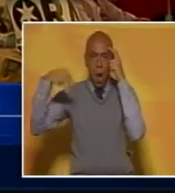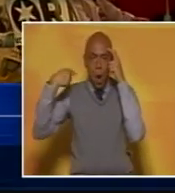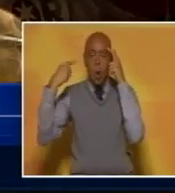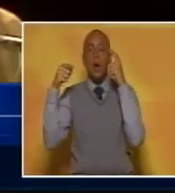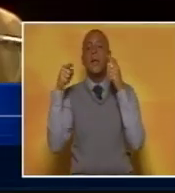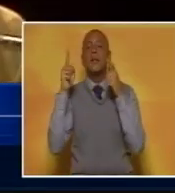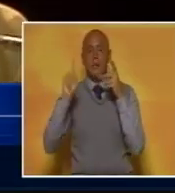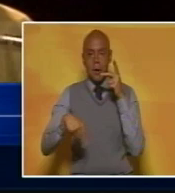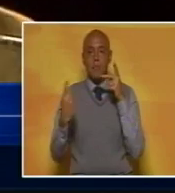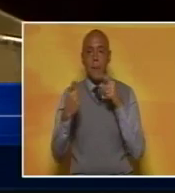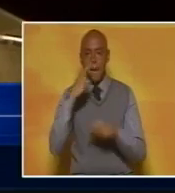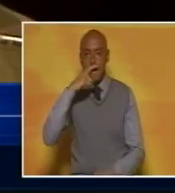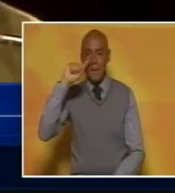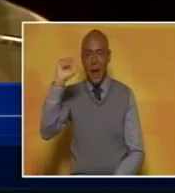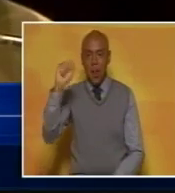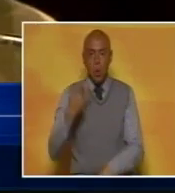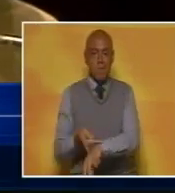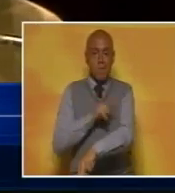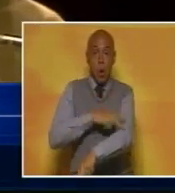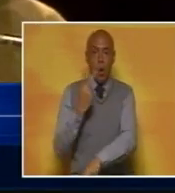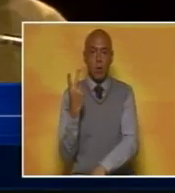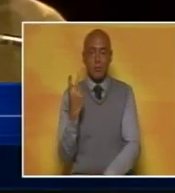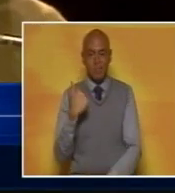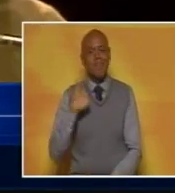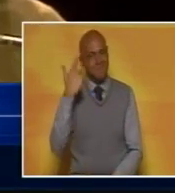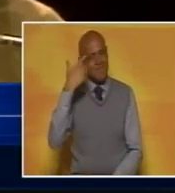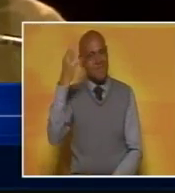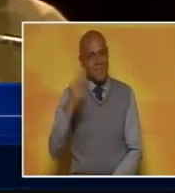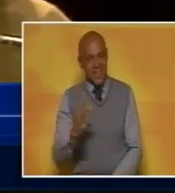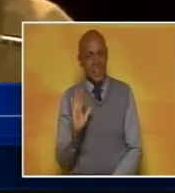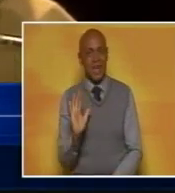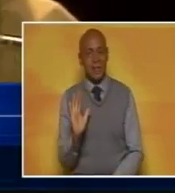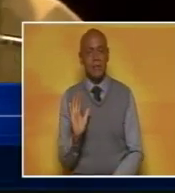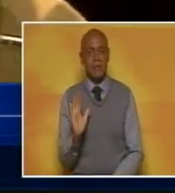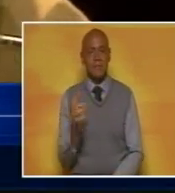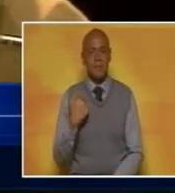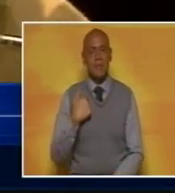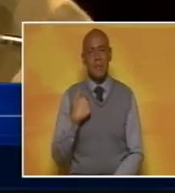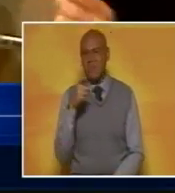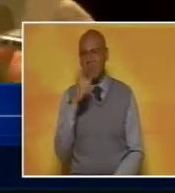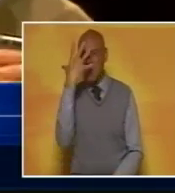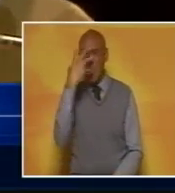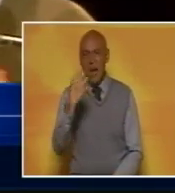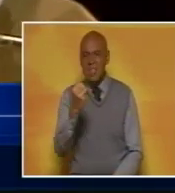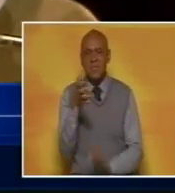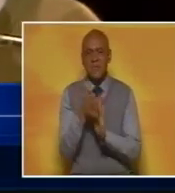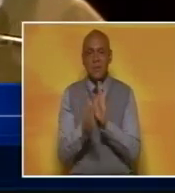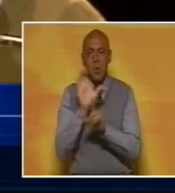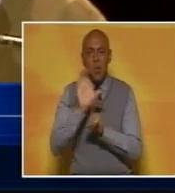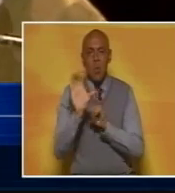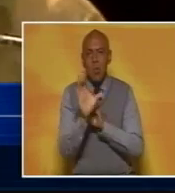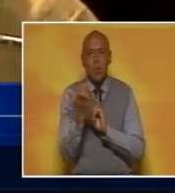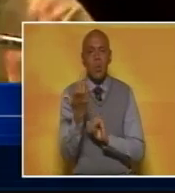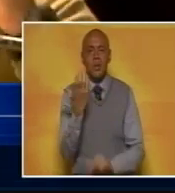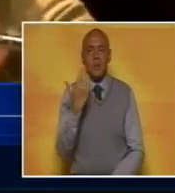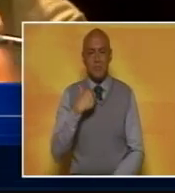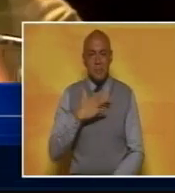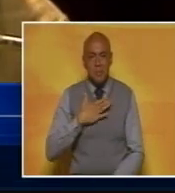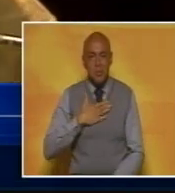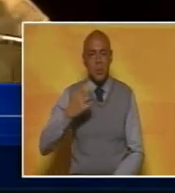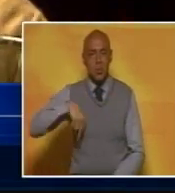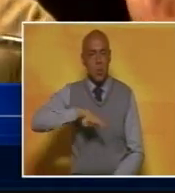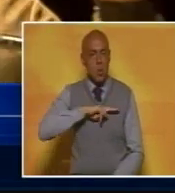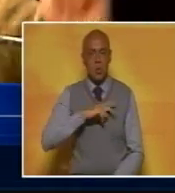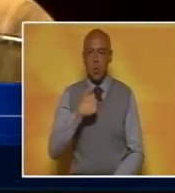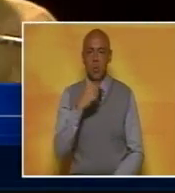remate. Y yo creo que es verdad, porque ellos no entienden por qué nosotros no